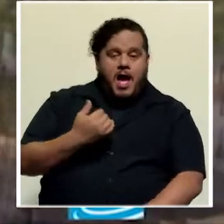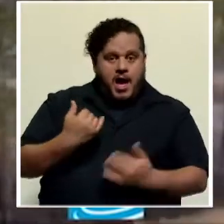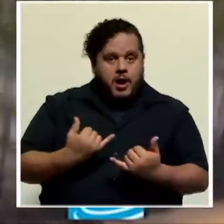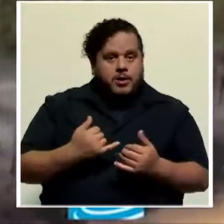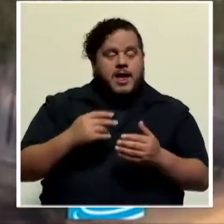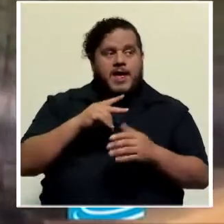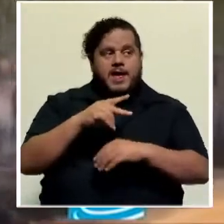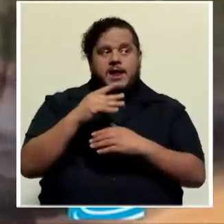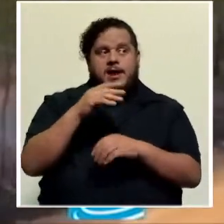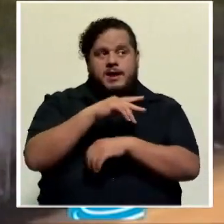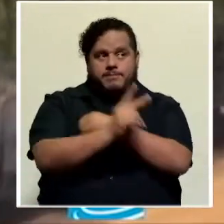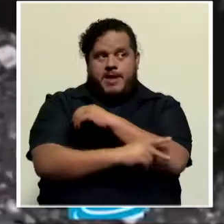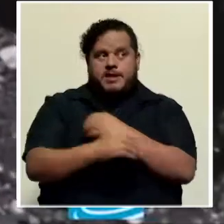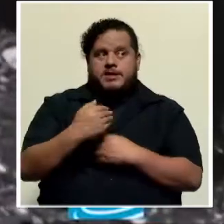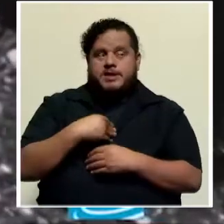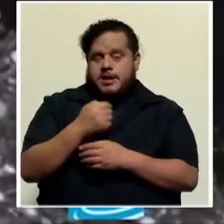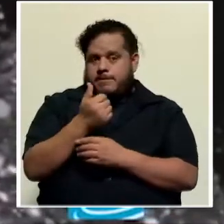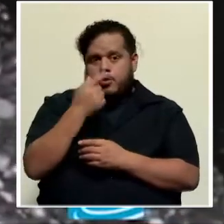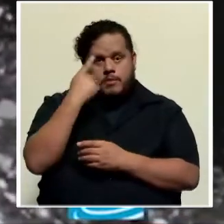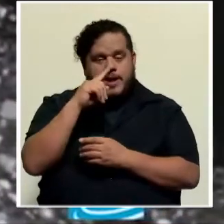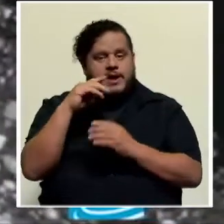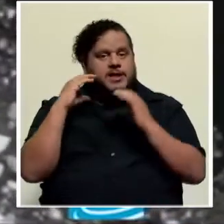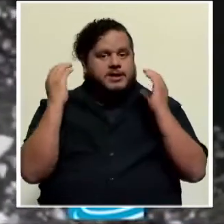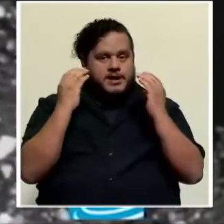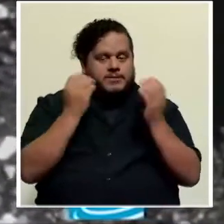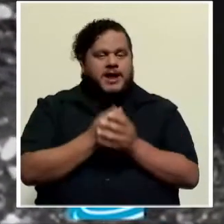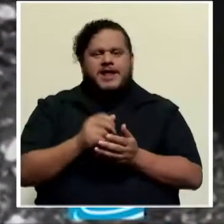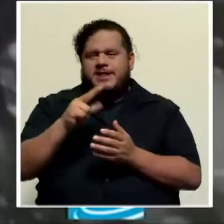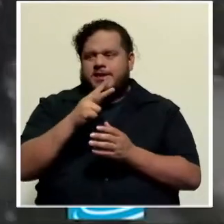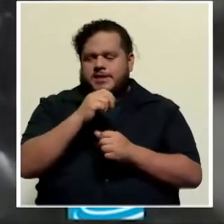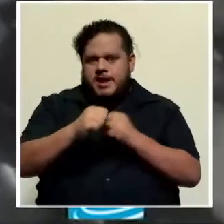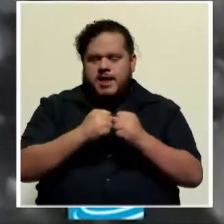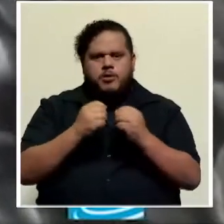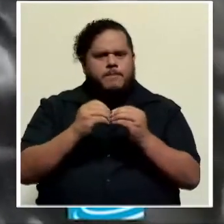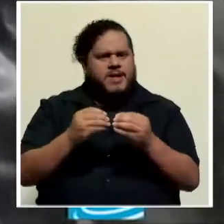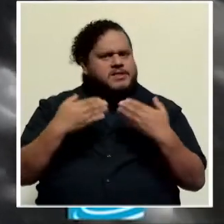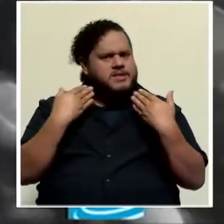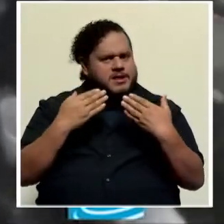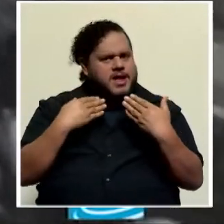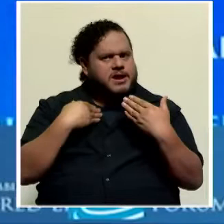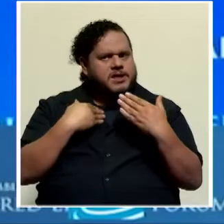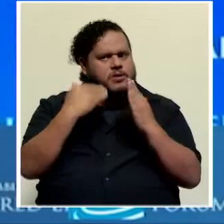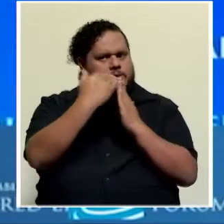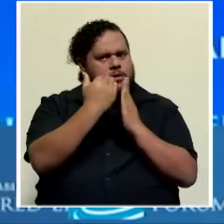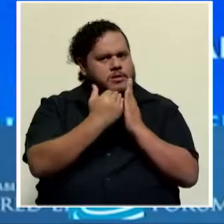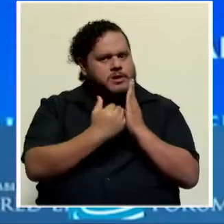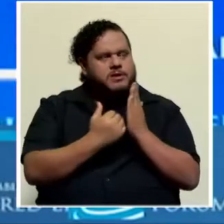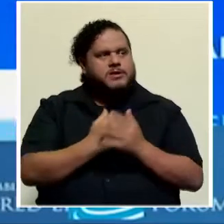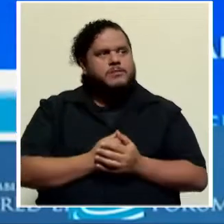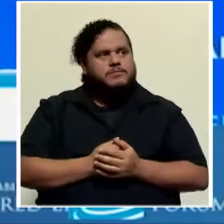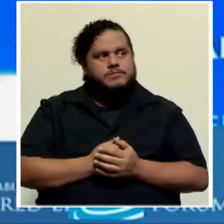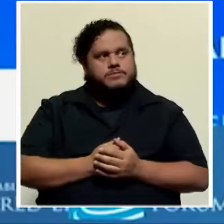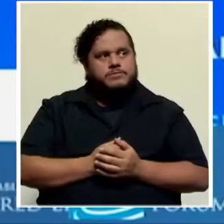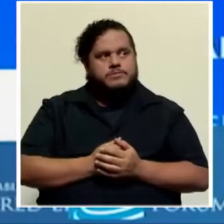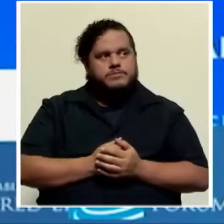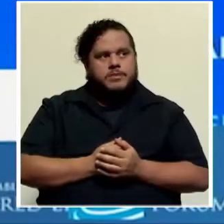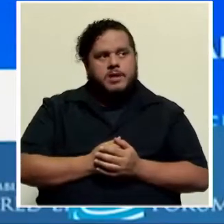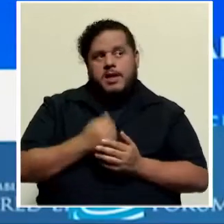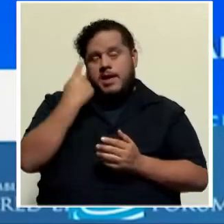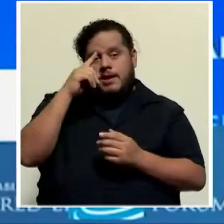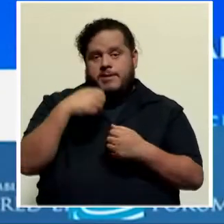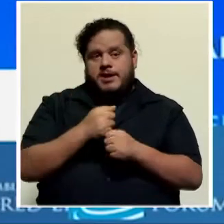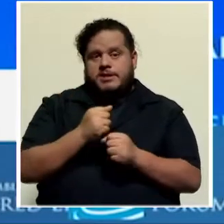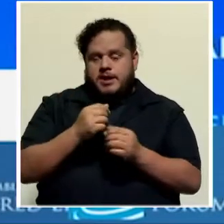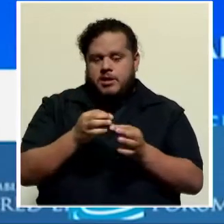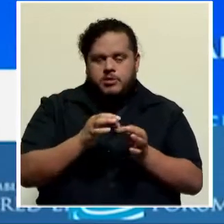celebrar. 2020 está camino a convertirse en el tercer año más cálido registrado. To put it simply, para hacerlo